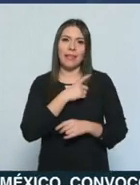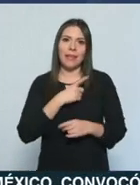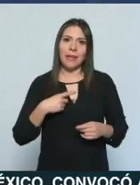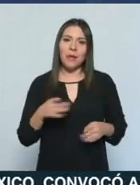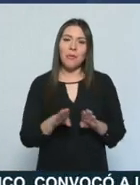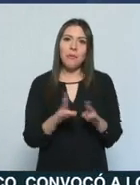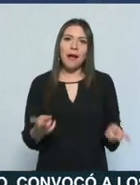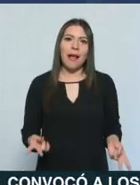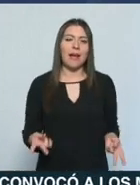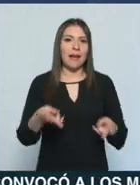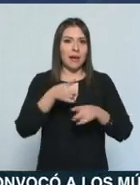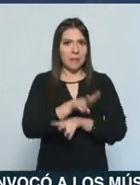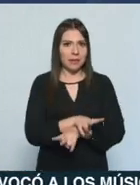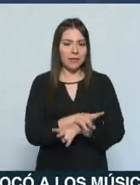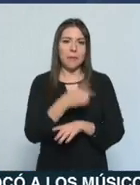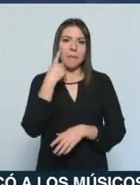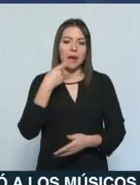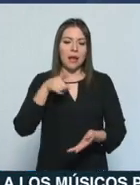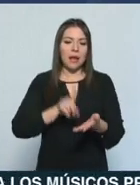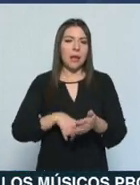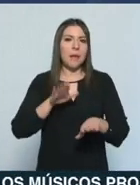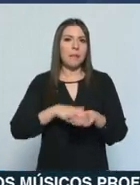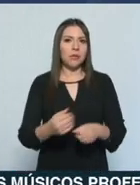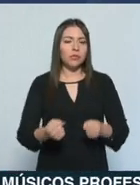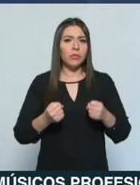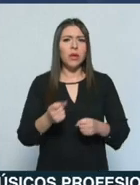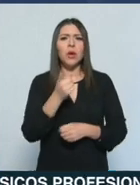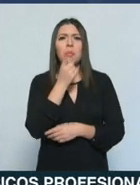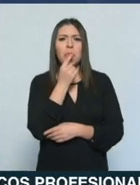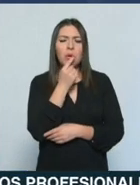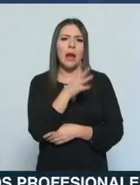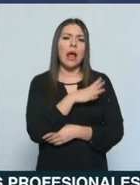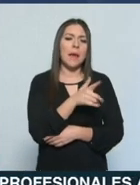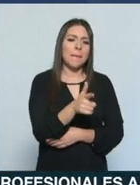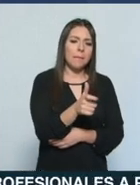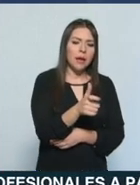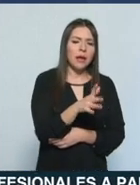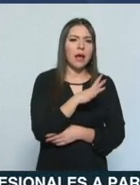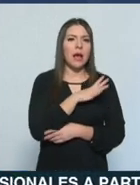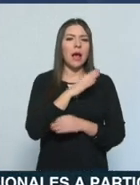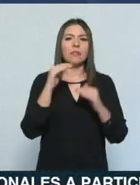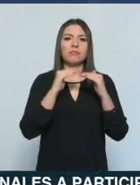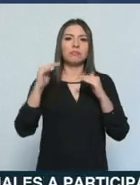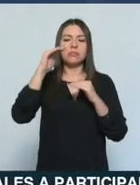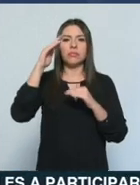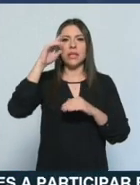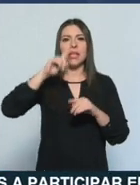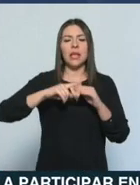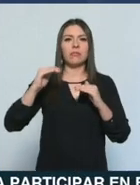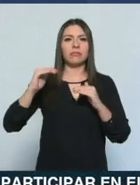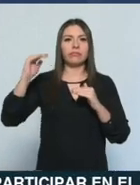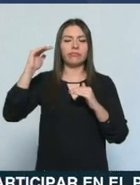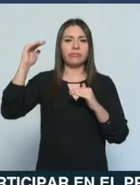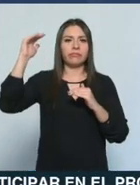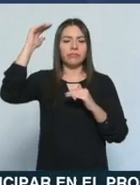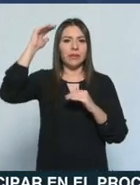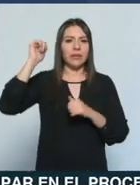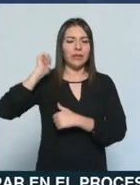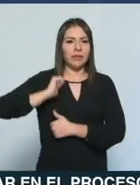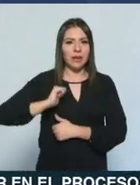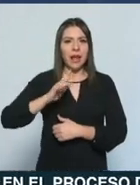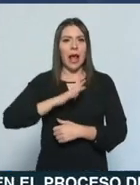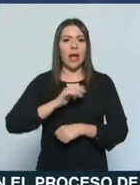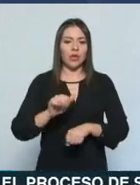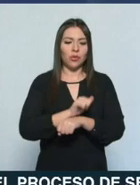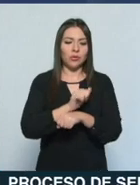consistencia, porque al final las policías tienen jerarquías, tienen uniformes, tienen armas, tienen adiestramiento, sí, tienen infraestructura, patrullas. Entonces, lo